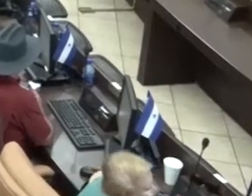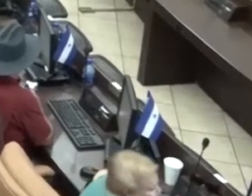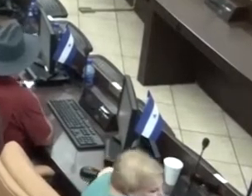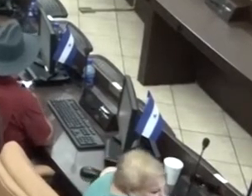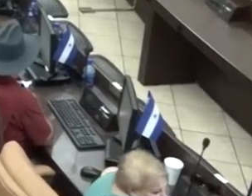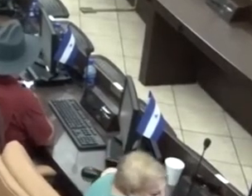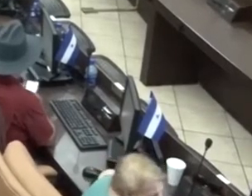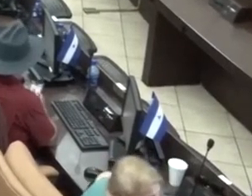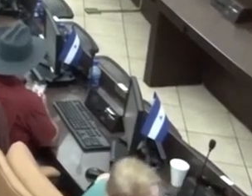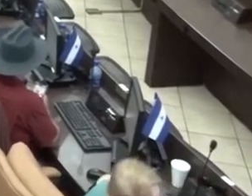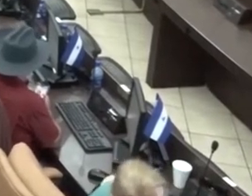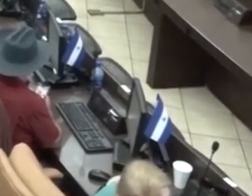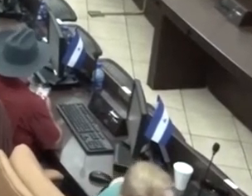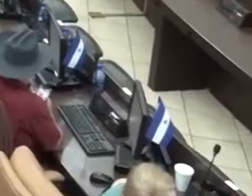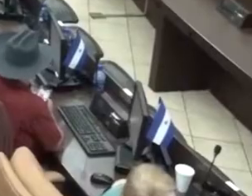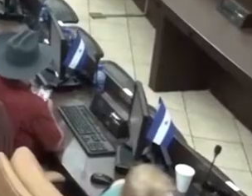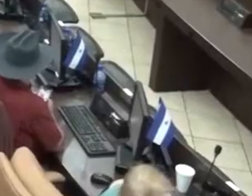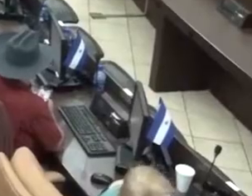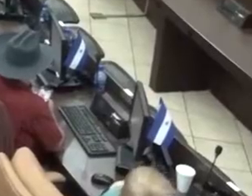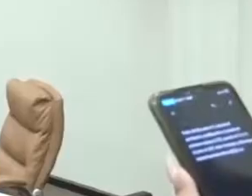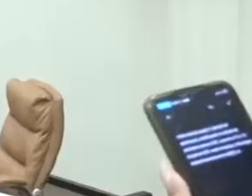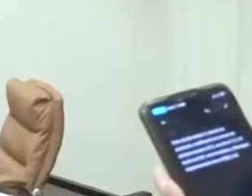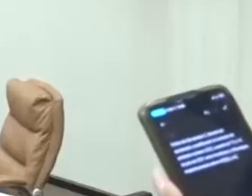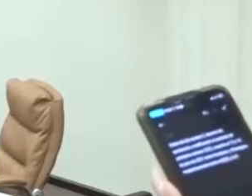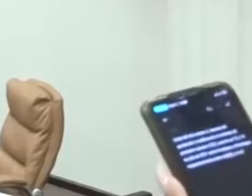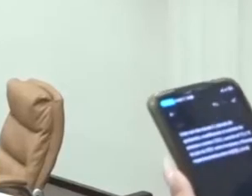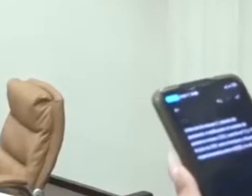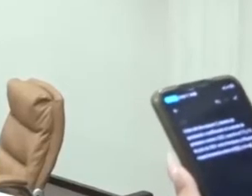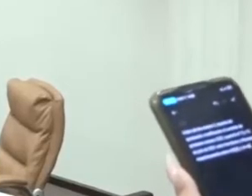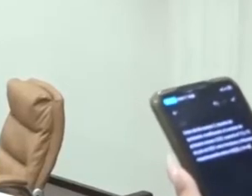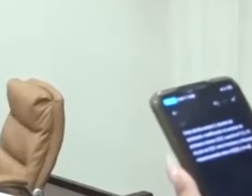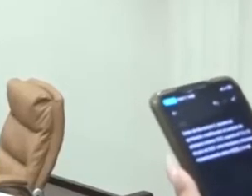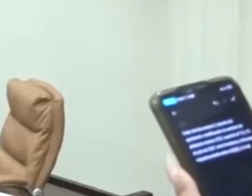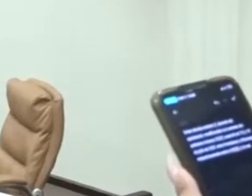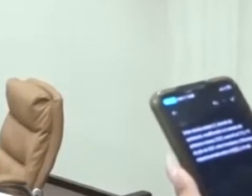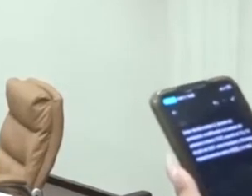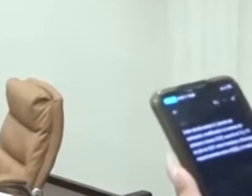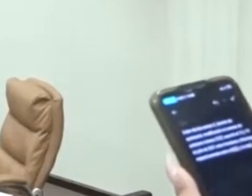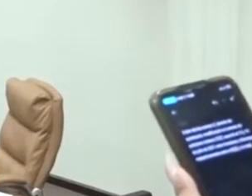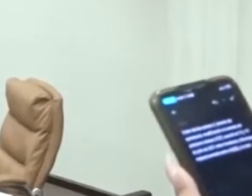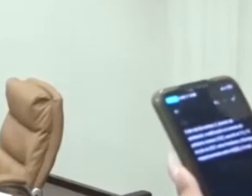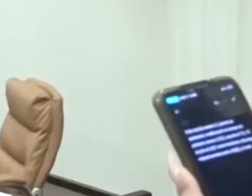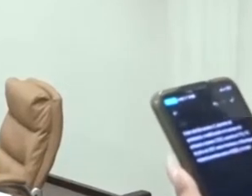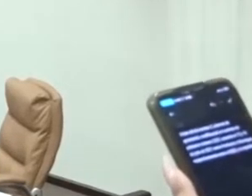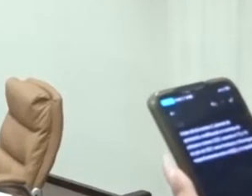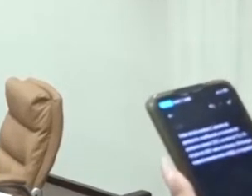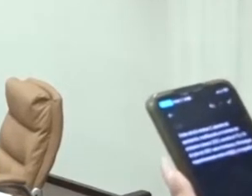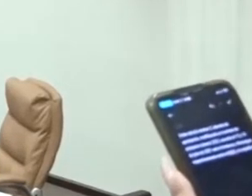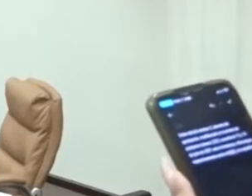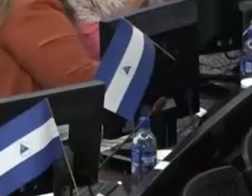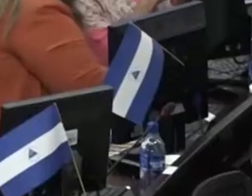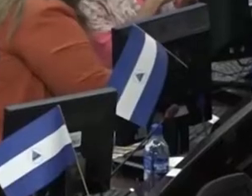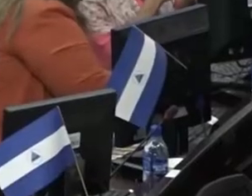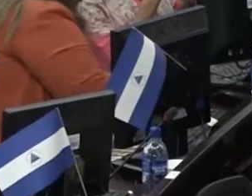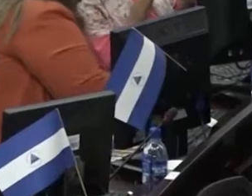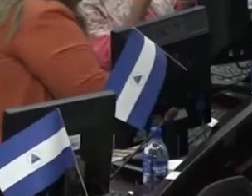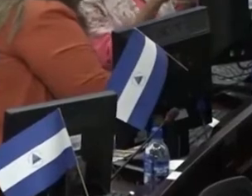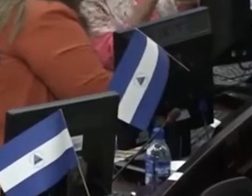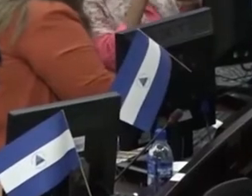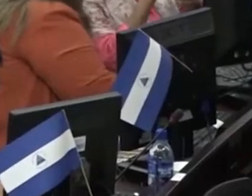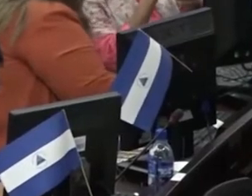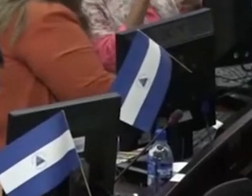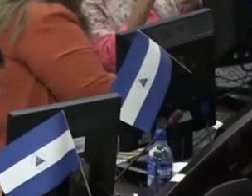las ONGs del crimen organizado, explica el diputado Filiberto Rodríguez, quien es presidente de la Comisión de Paz,